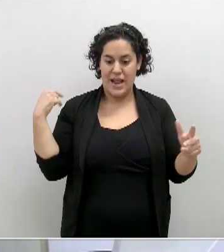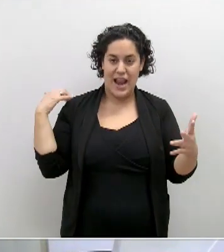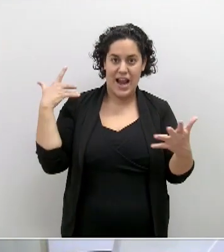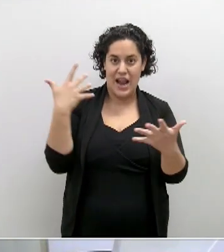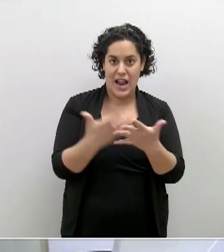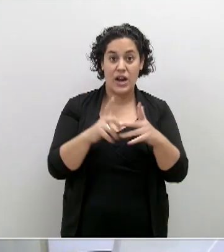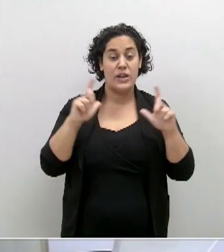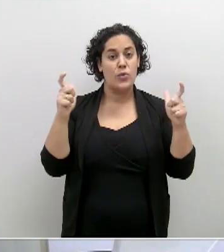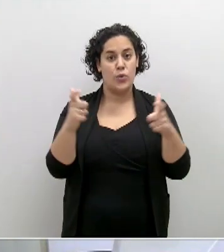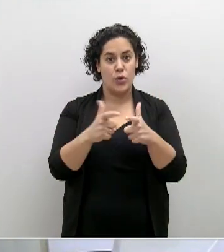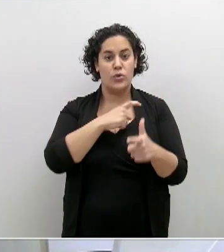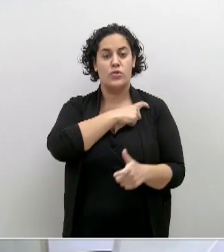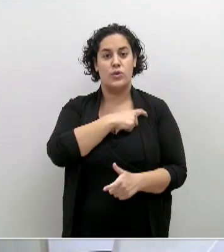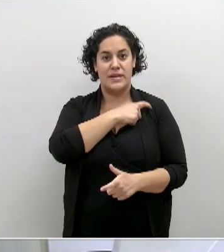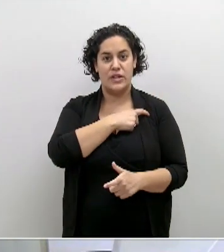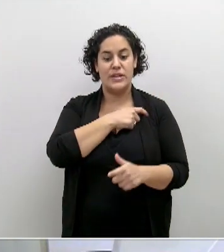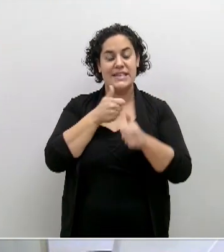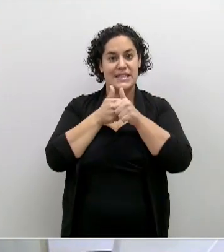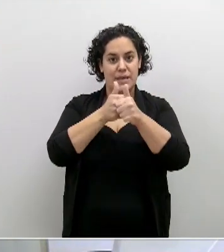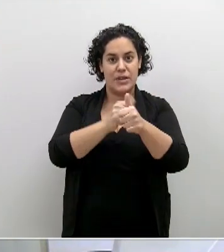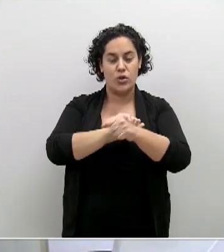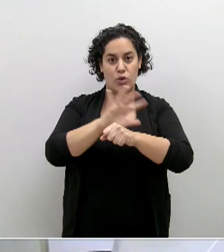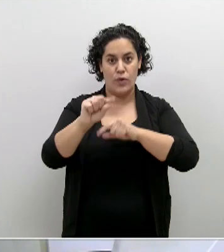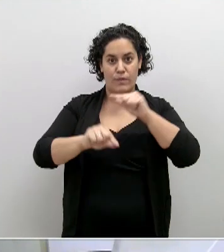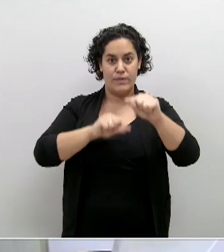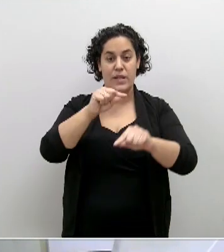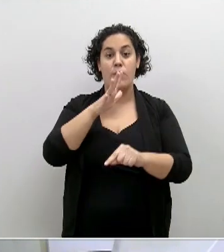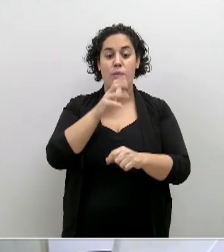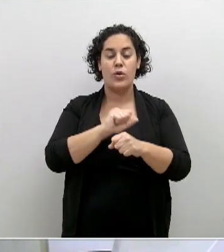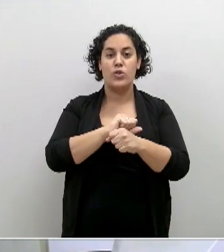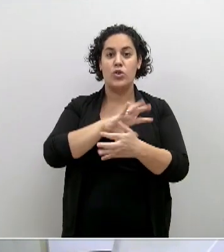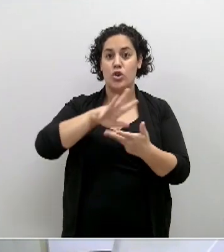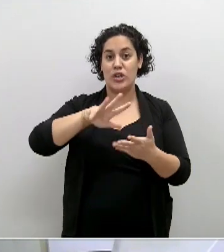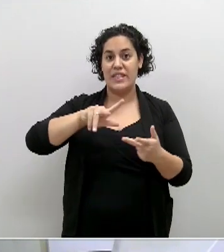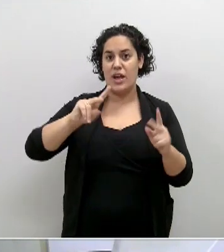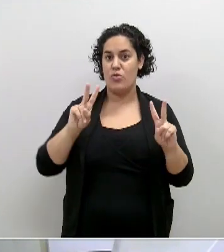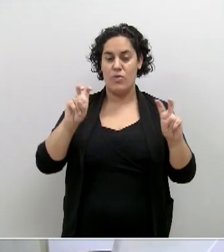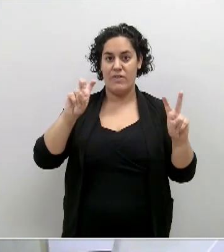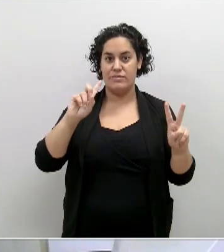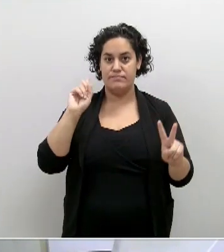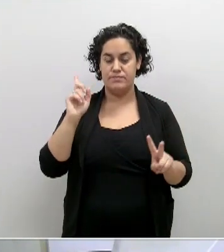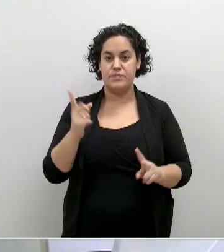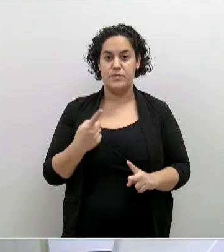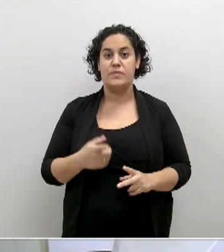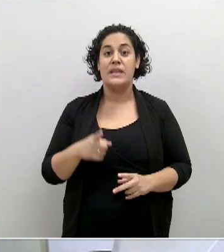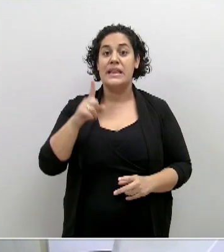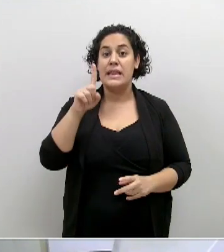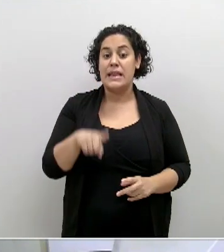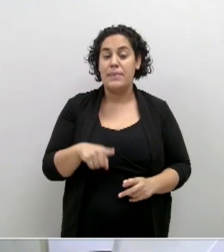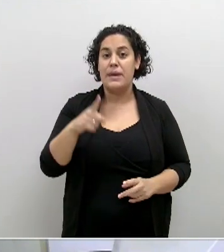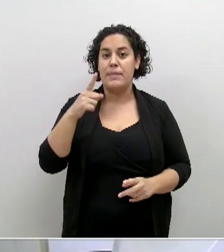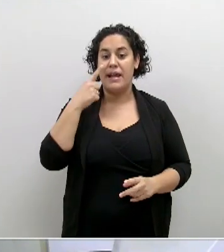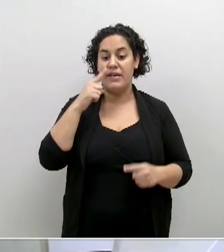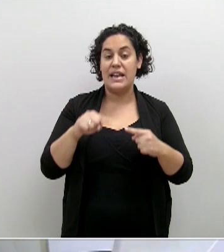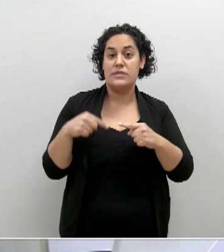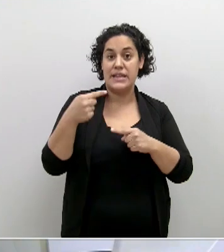vuelto a reunir el Comité de Seguimiento COVID al objeto de analizar y evaluar la situación epidemiológica regional, así como los primeros efectos de las